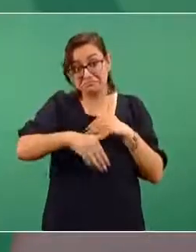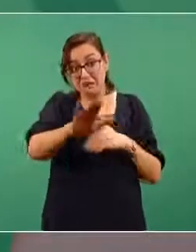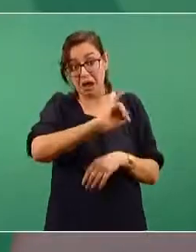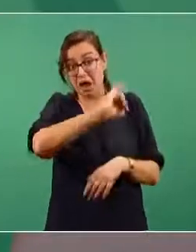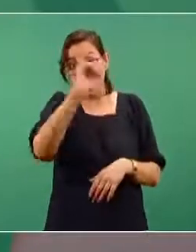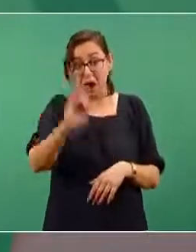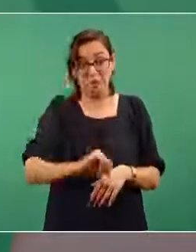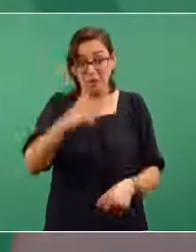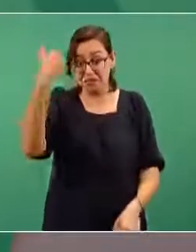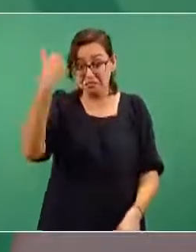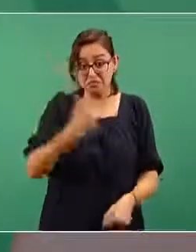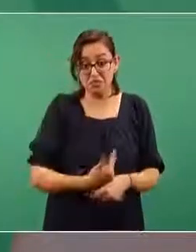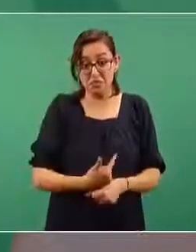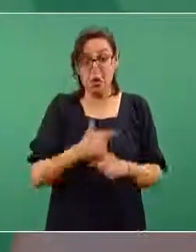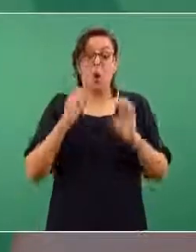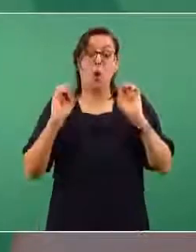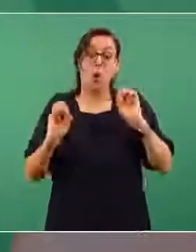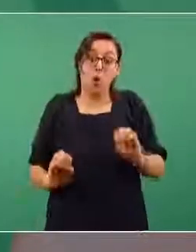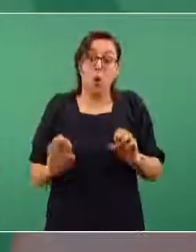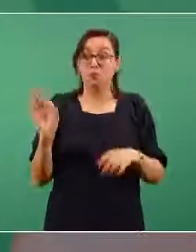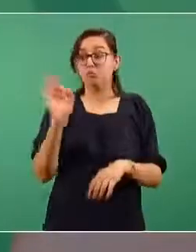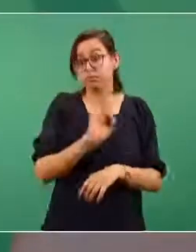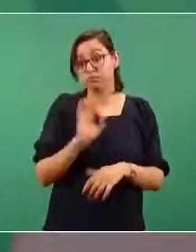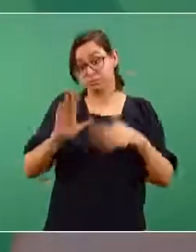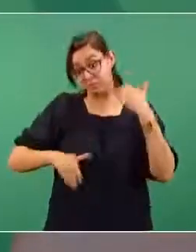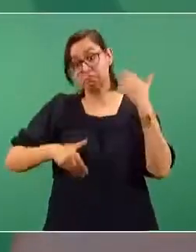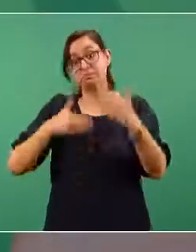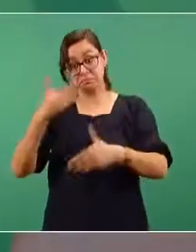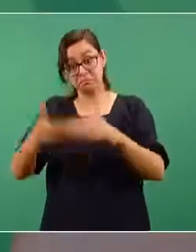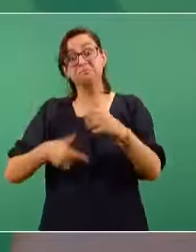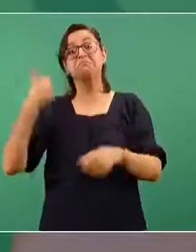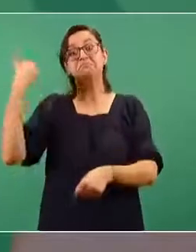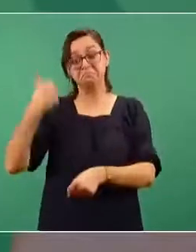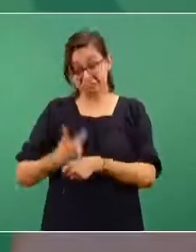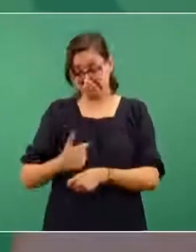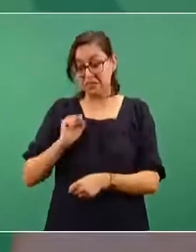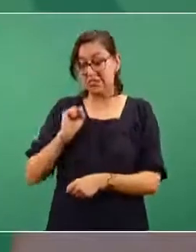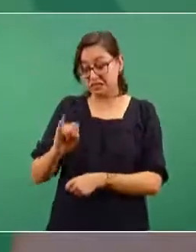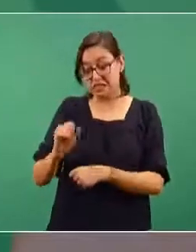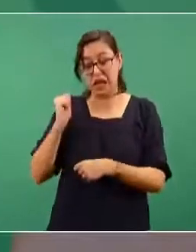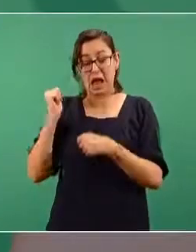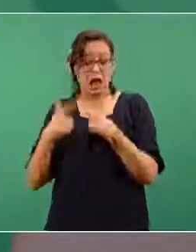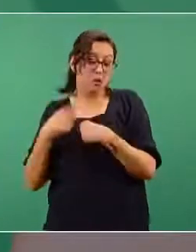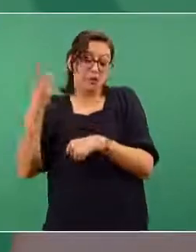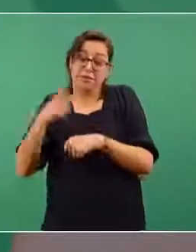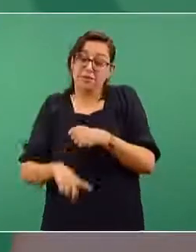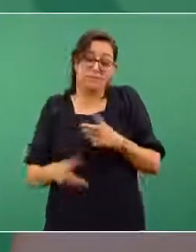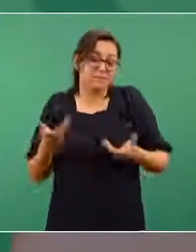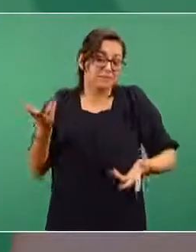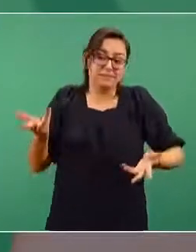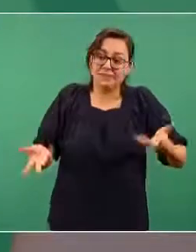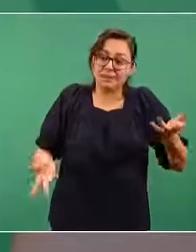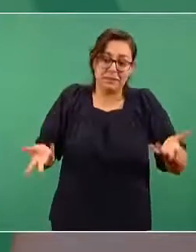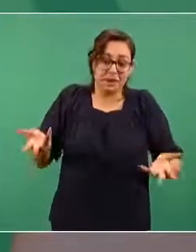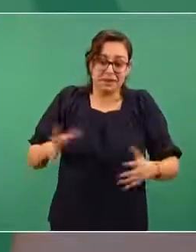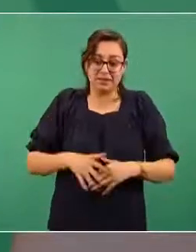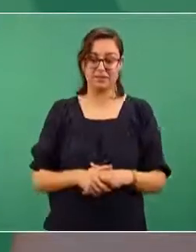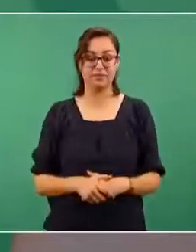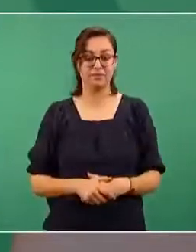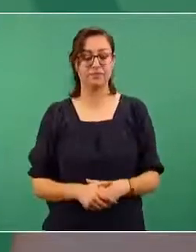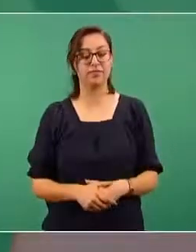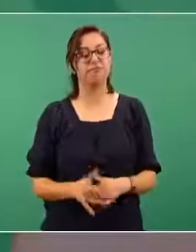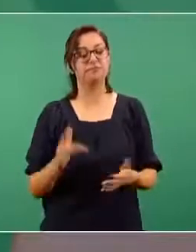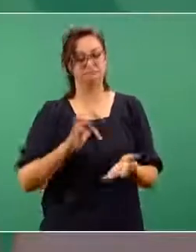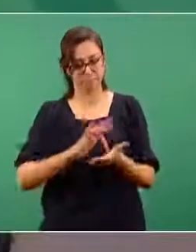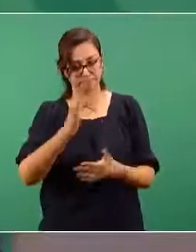o pudieran descubrirlo por otra necesidad de atención a su salud. Gracias. Y